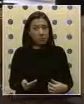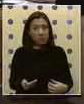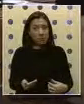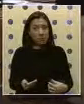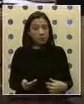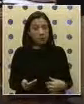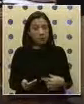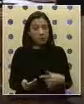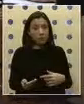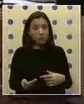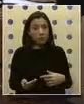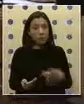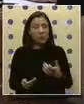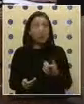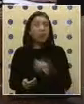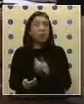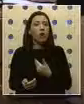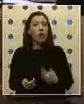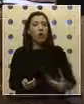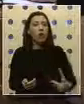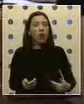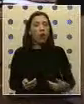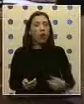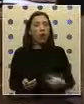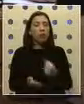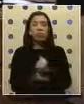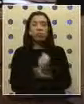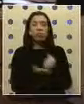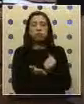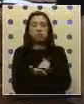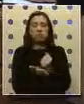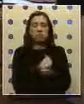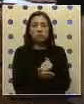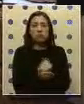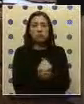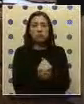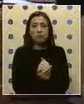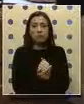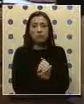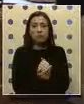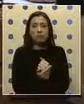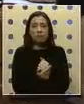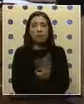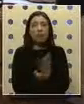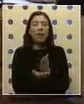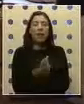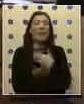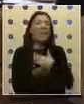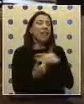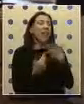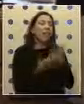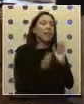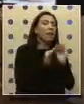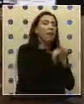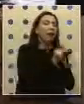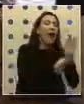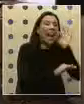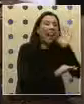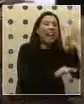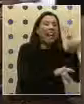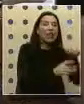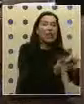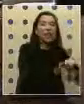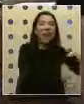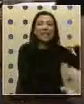es otra cosa que un gobierno de carácter plutocrático, que su tarea consiste en hacer más ricos a los ricos y hacer un